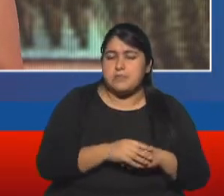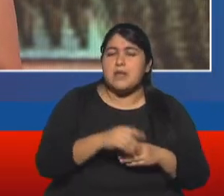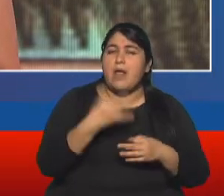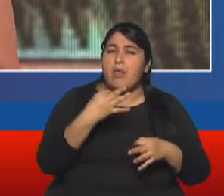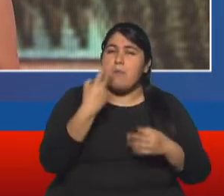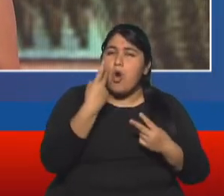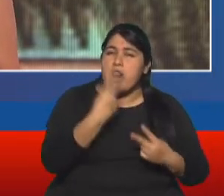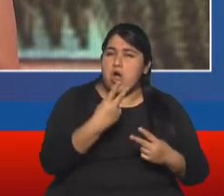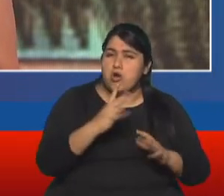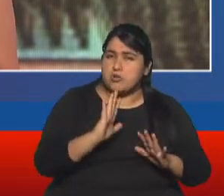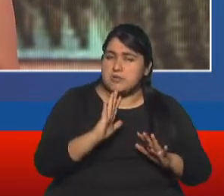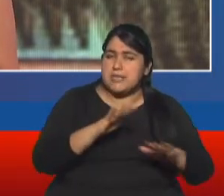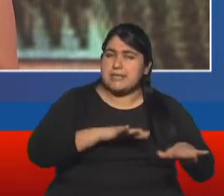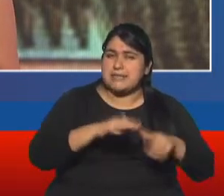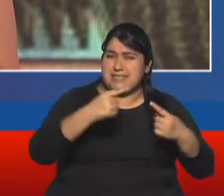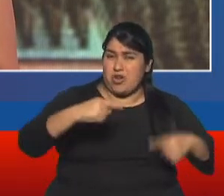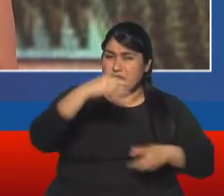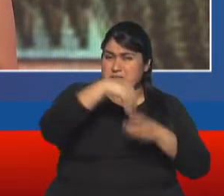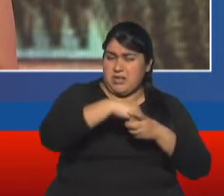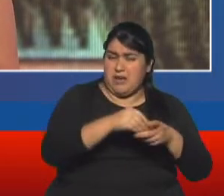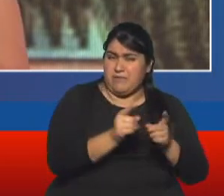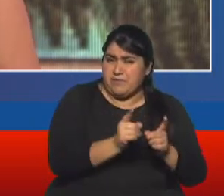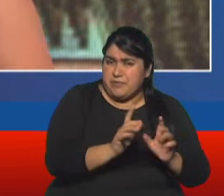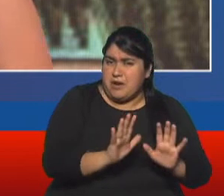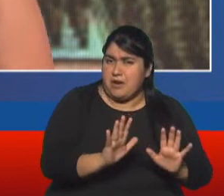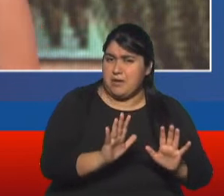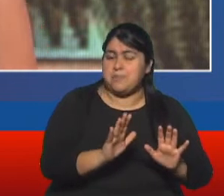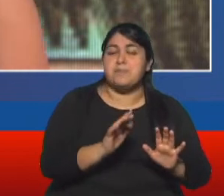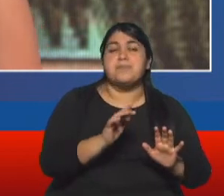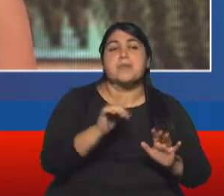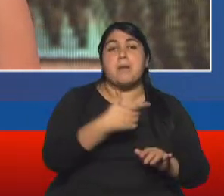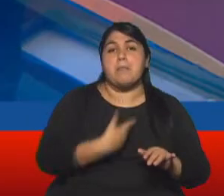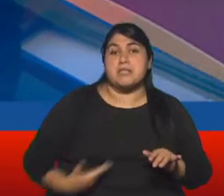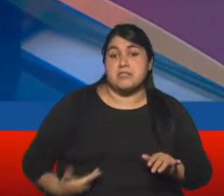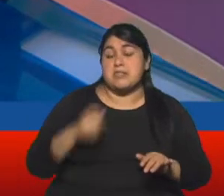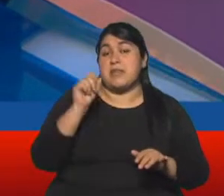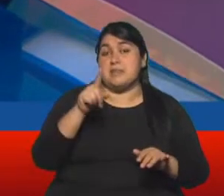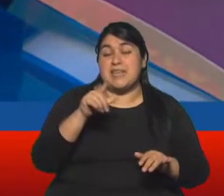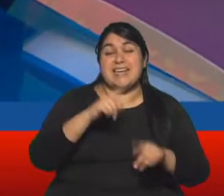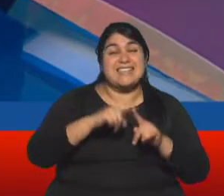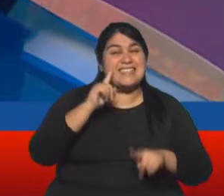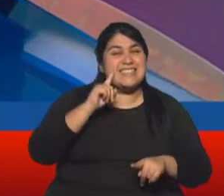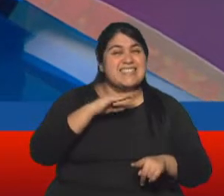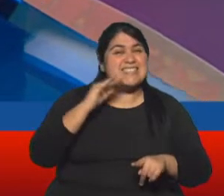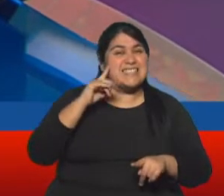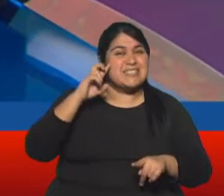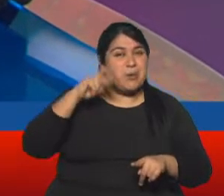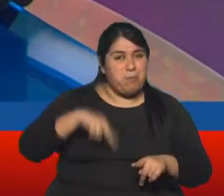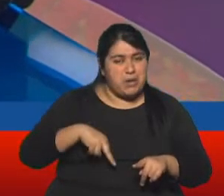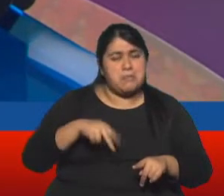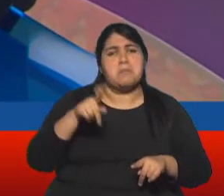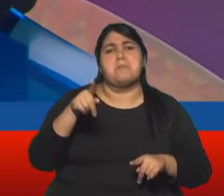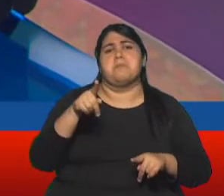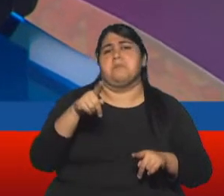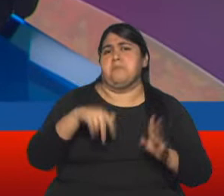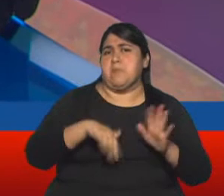ahí hay dinámicas internas dentro del partido que aún persisten. El hecho de que el presidente Xi Jinping haya asumido el poder con una alta dosis de